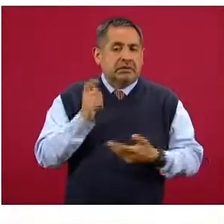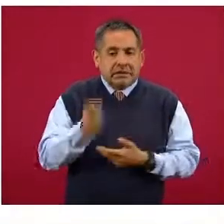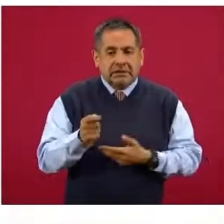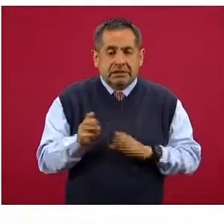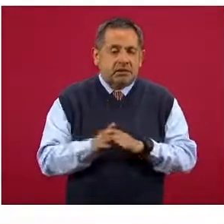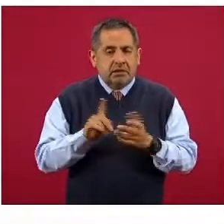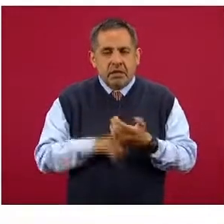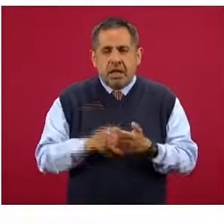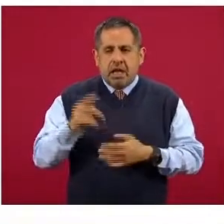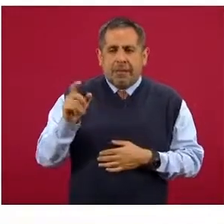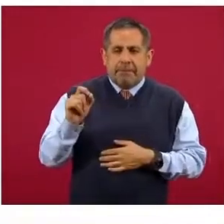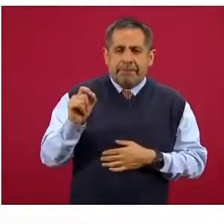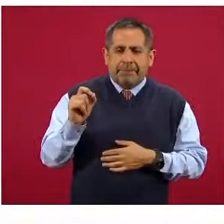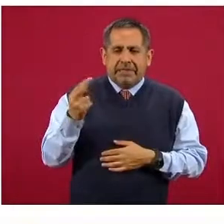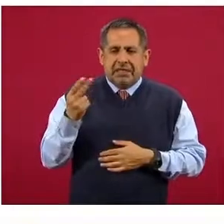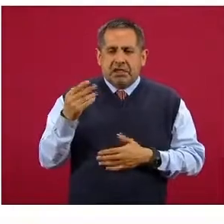representan